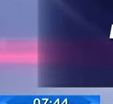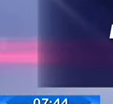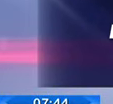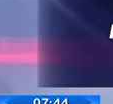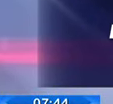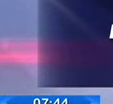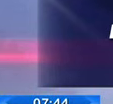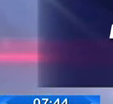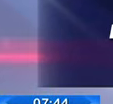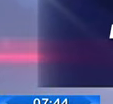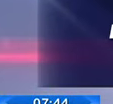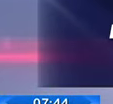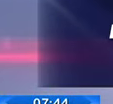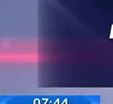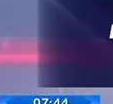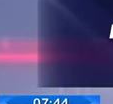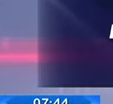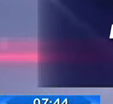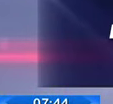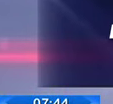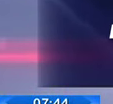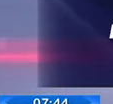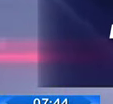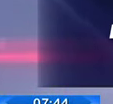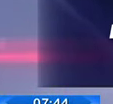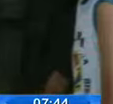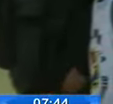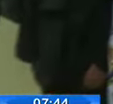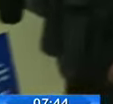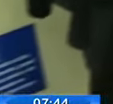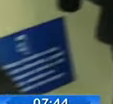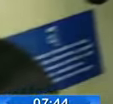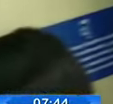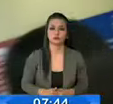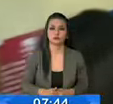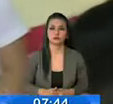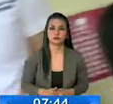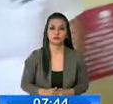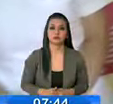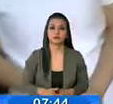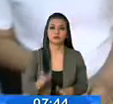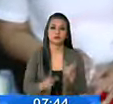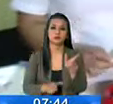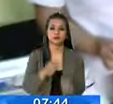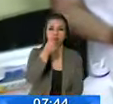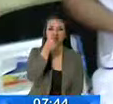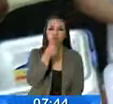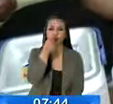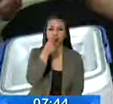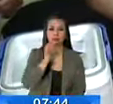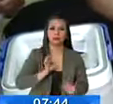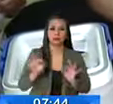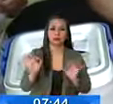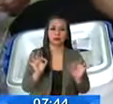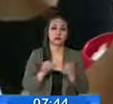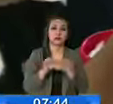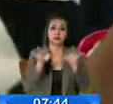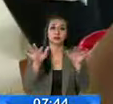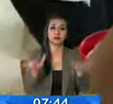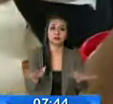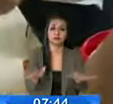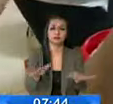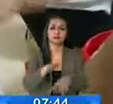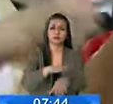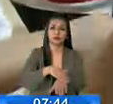87% de los casos se han registrado en la provincia de Pichincha. Un incremento de contagiados que se ha propagado rápidamente y que se le